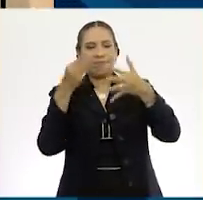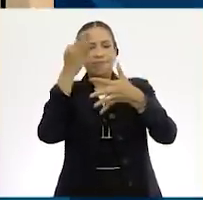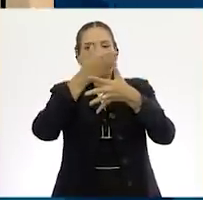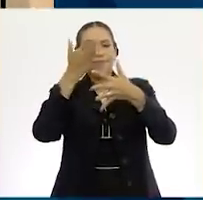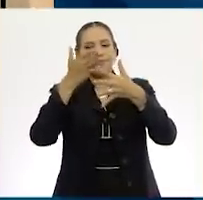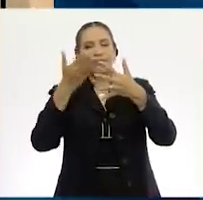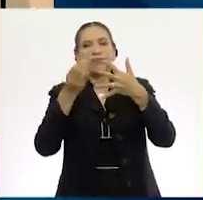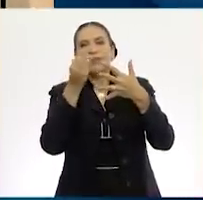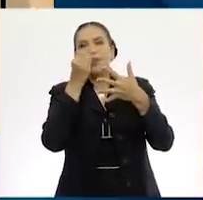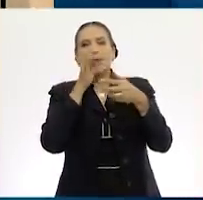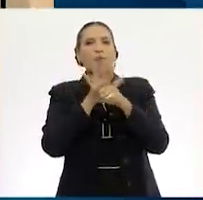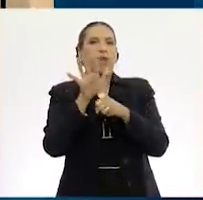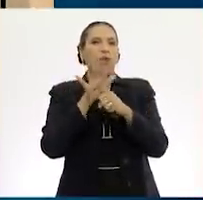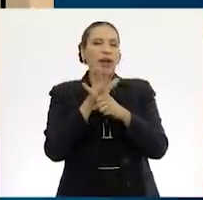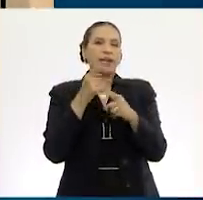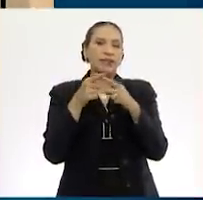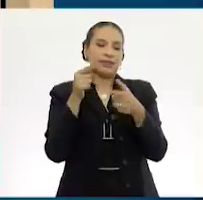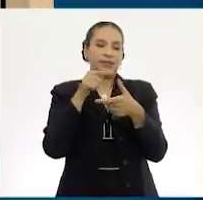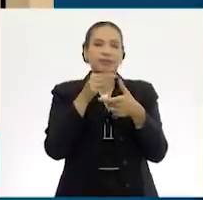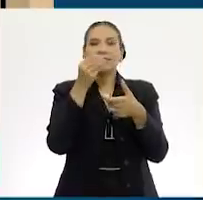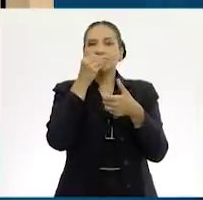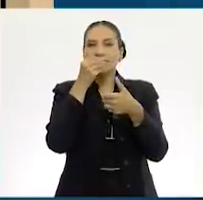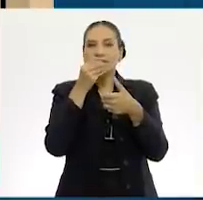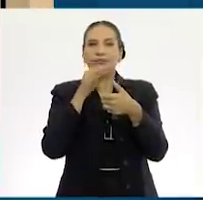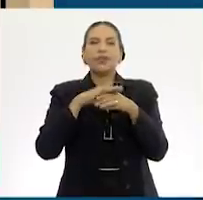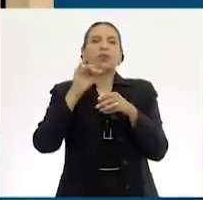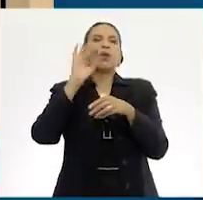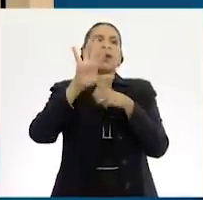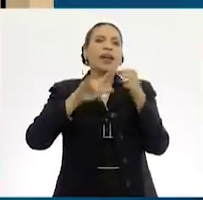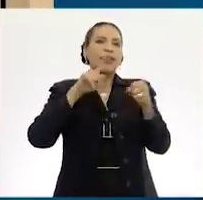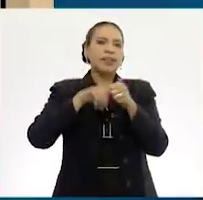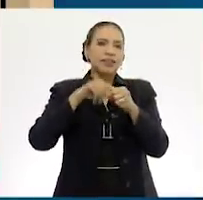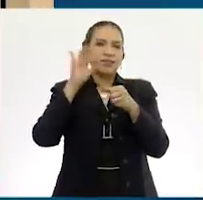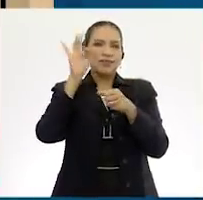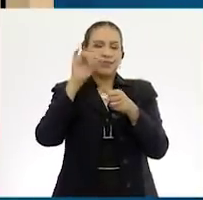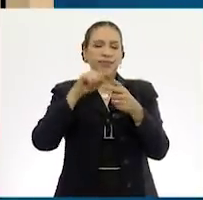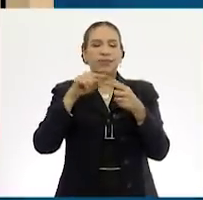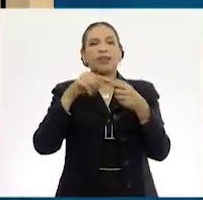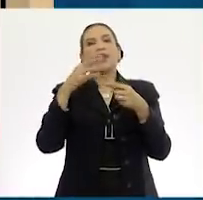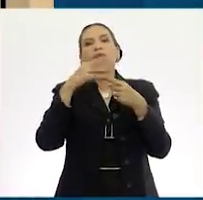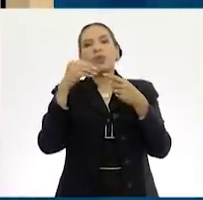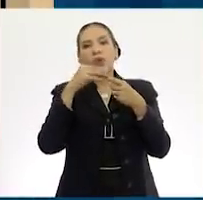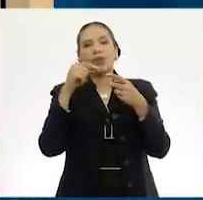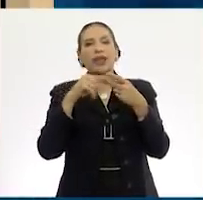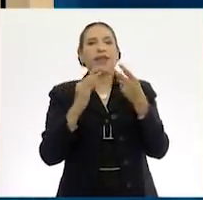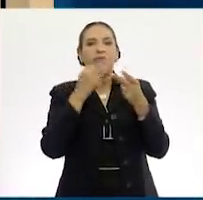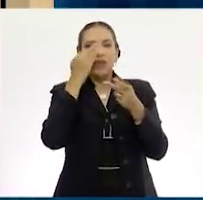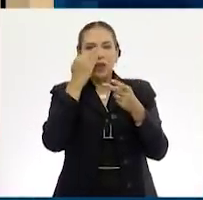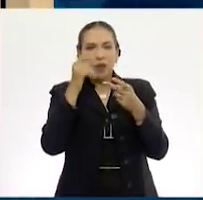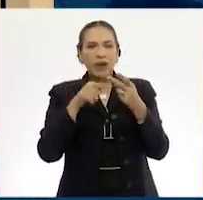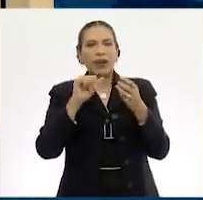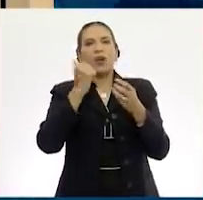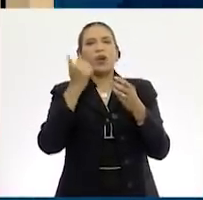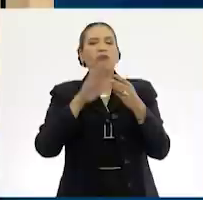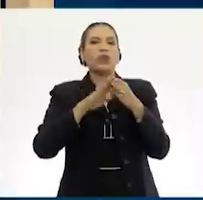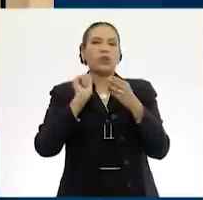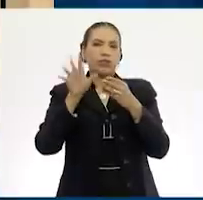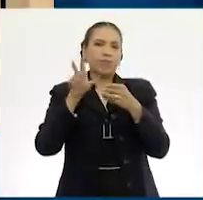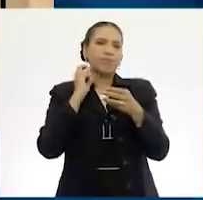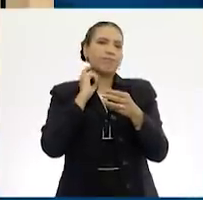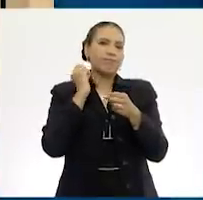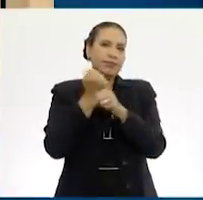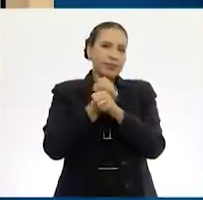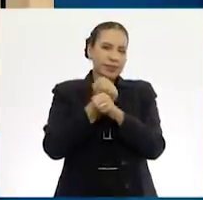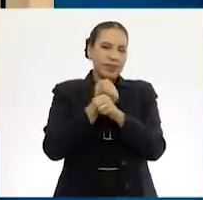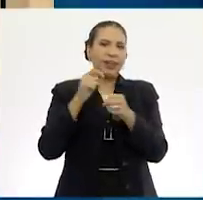de alimentación, pues algunos se alimentan de insectos, de fruta, del néctar de las flores, de otros mamíferos, de reptiles